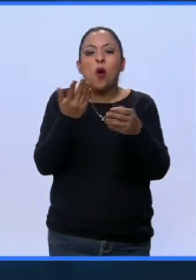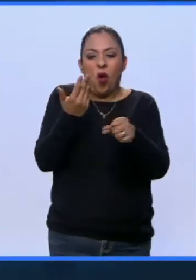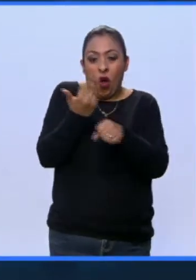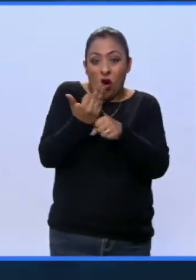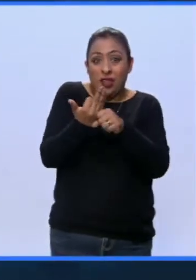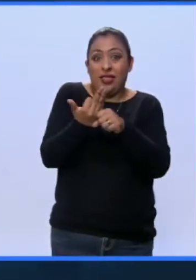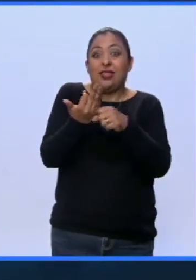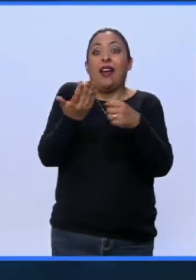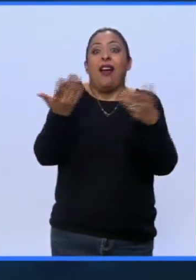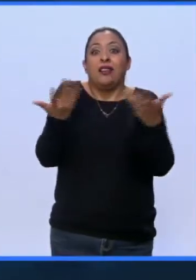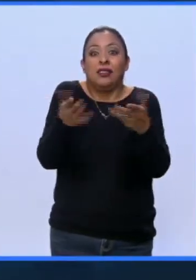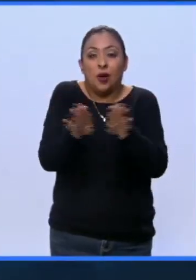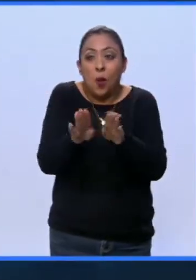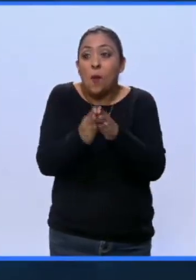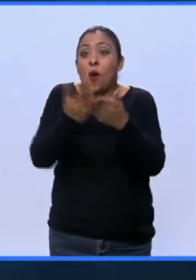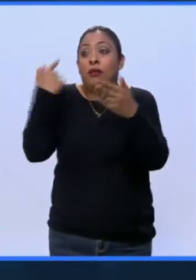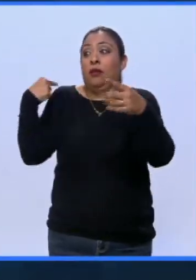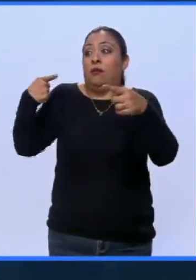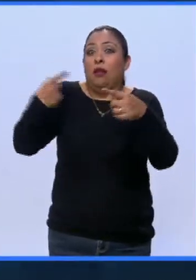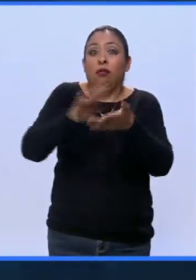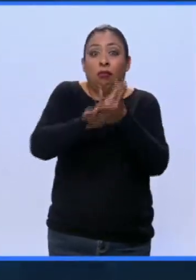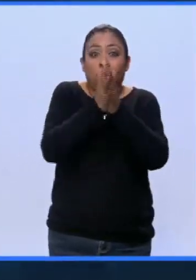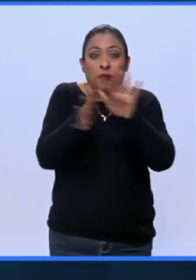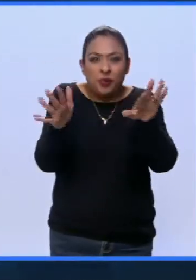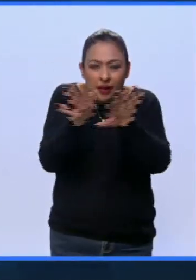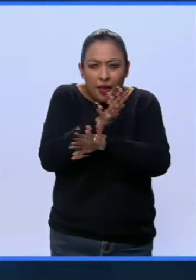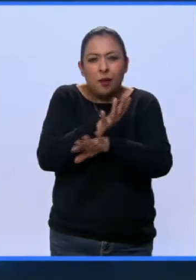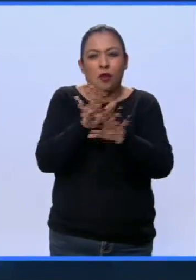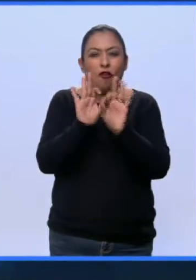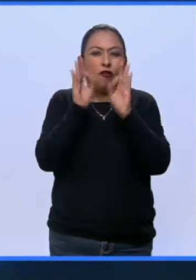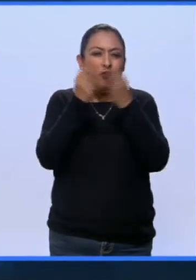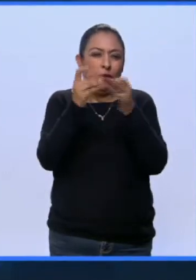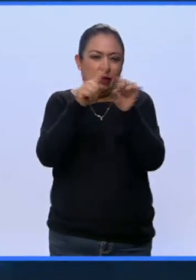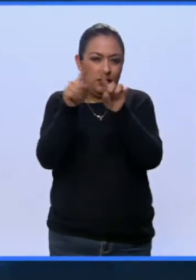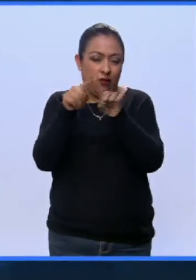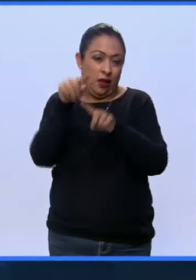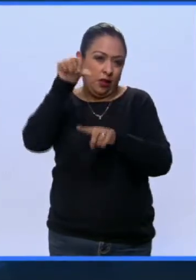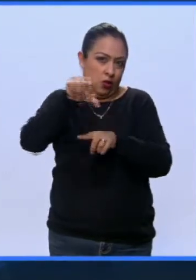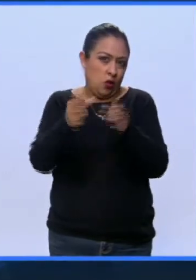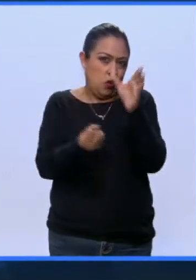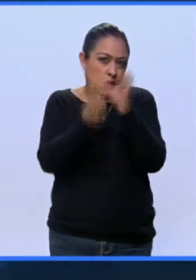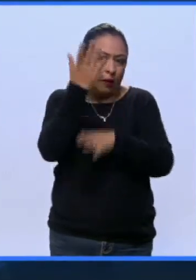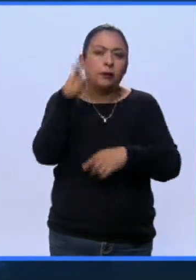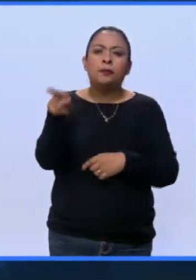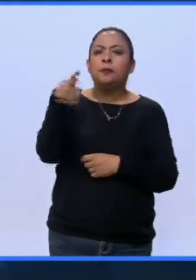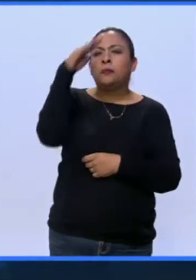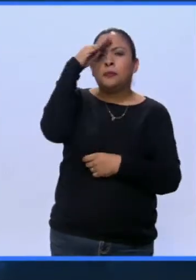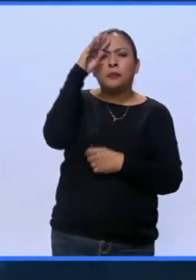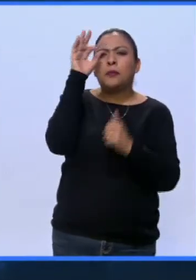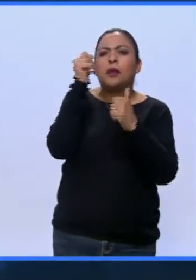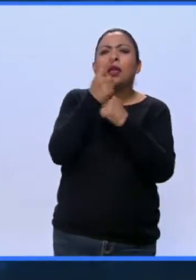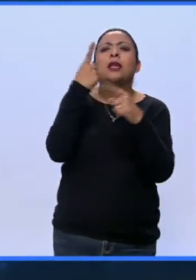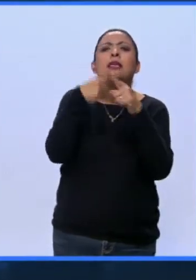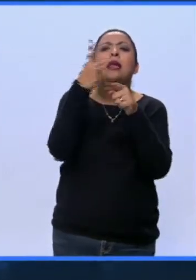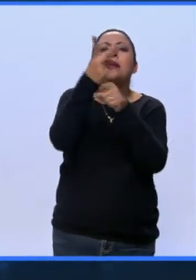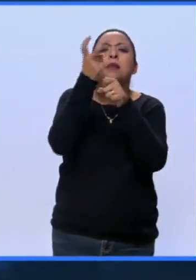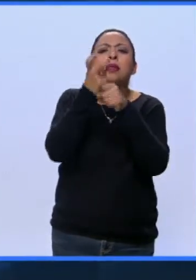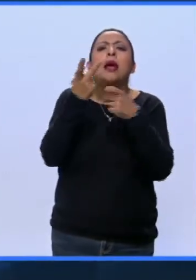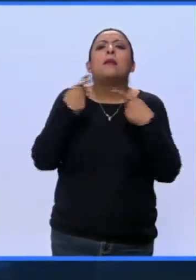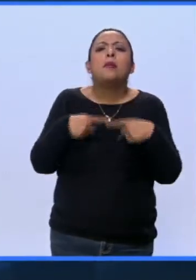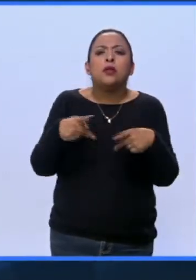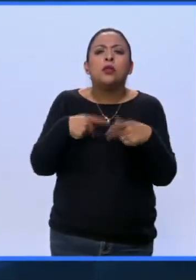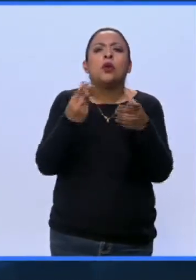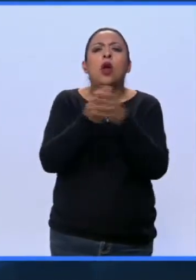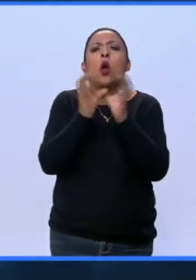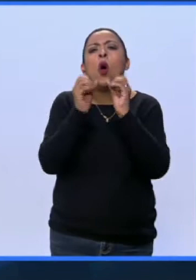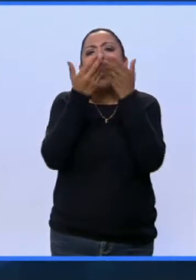sigue evolucionando hacia nuevas formas narrativas impresionantes que se están creando hoy en día. ¿Estás pensando en algún público específico? Es también